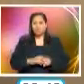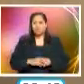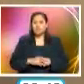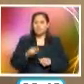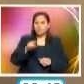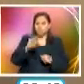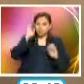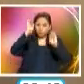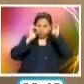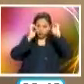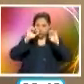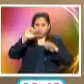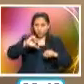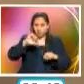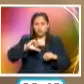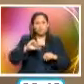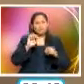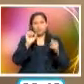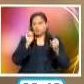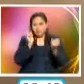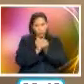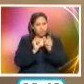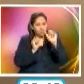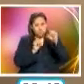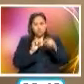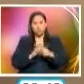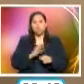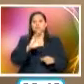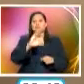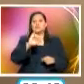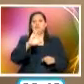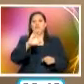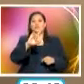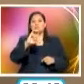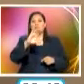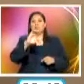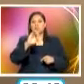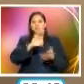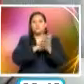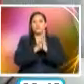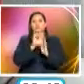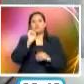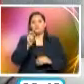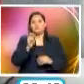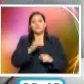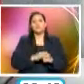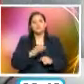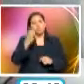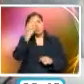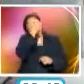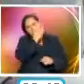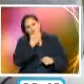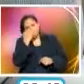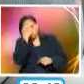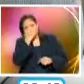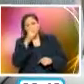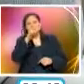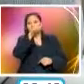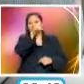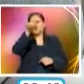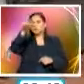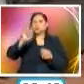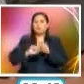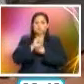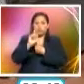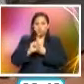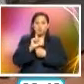la exposición de hoy, no es la excepción. Muy bien. Cíclico significa revisar una serie de problemas que